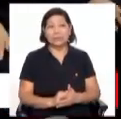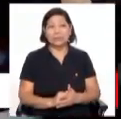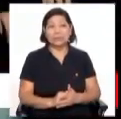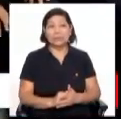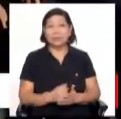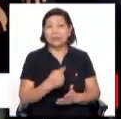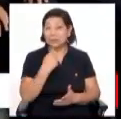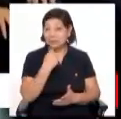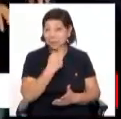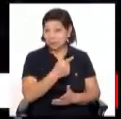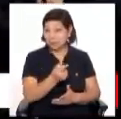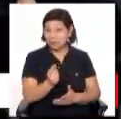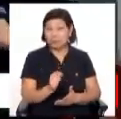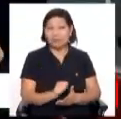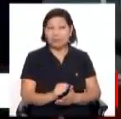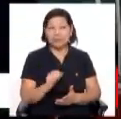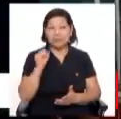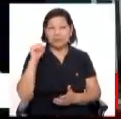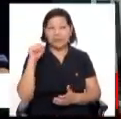alguna sugerencia para que mejoremos todos?